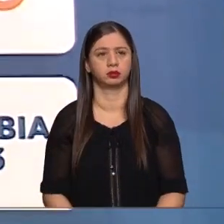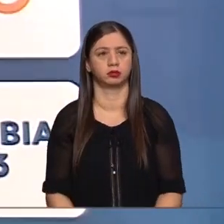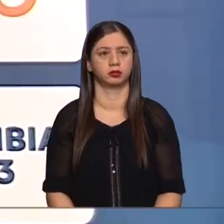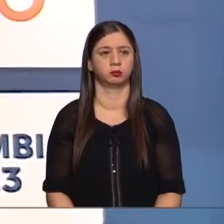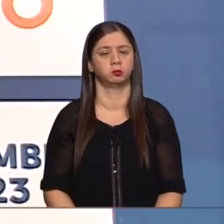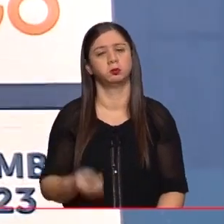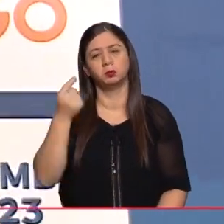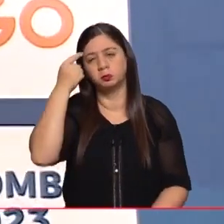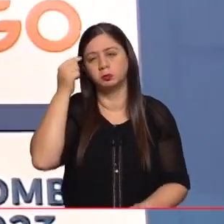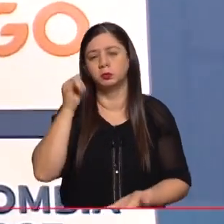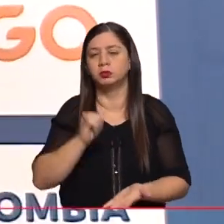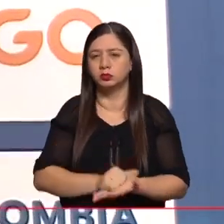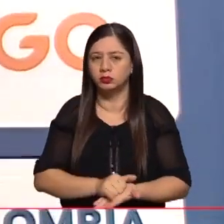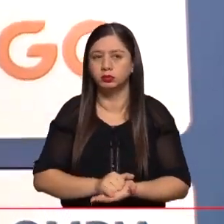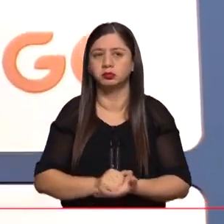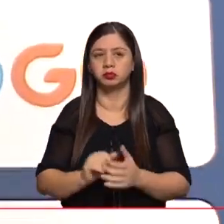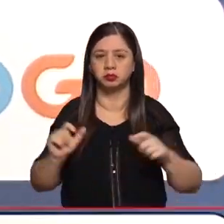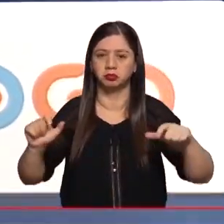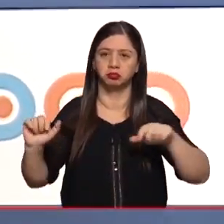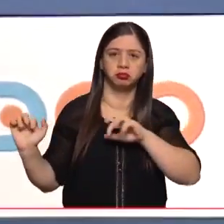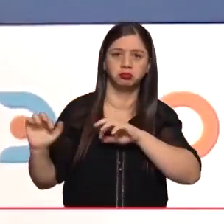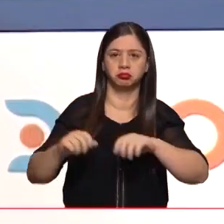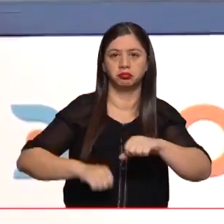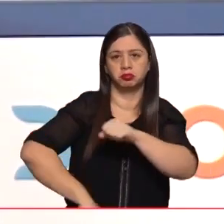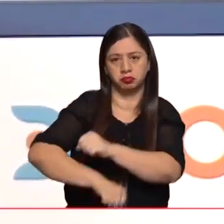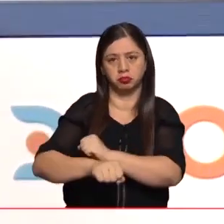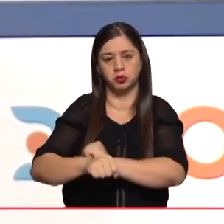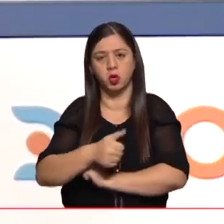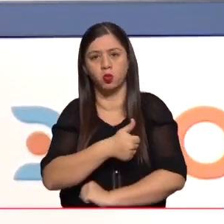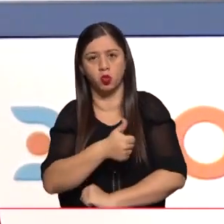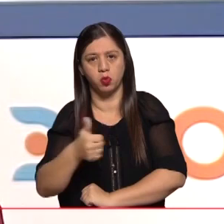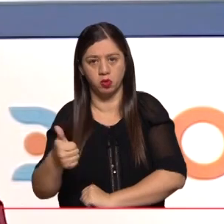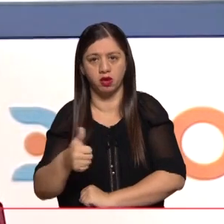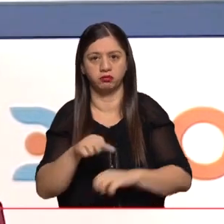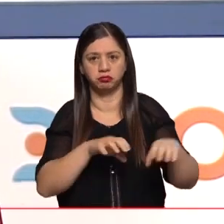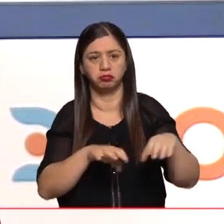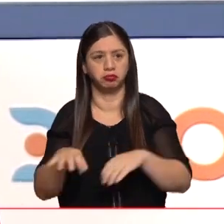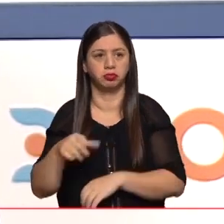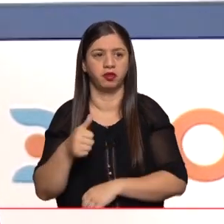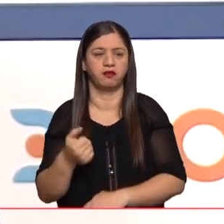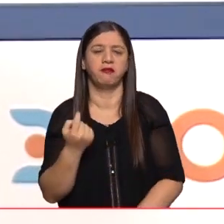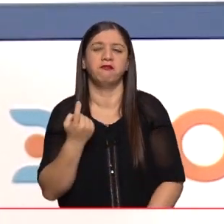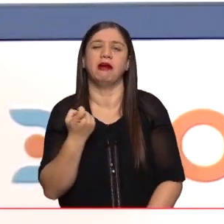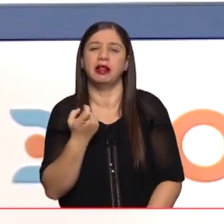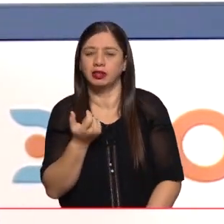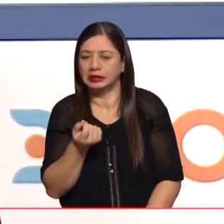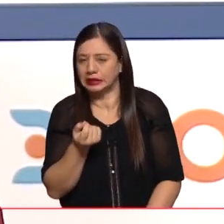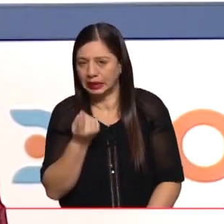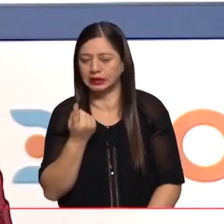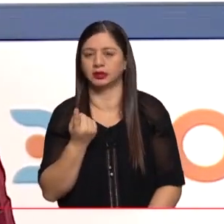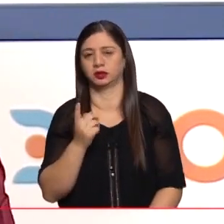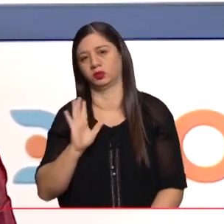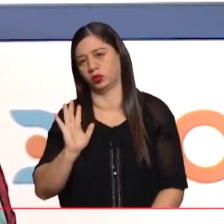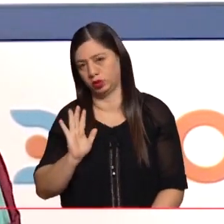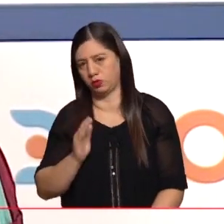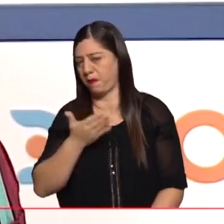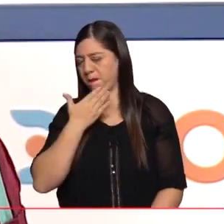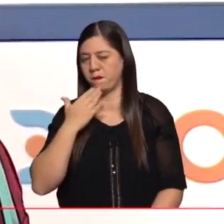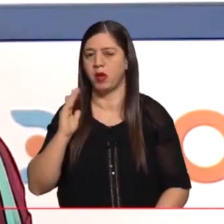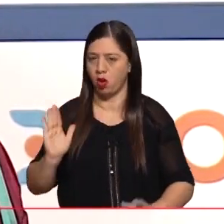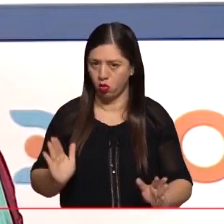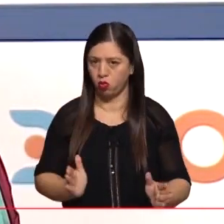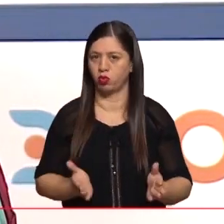que salimos a jugar muy bien, a competir muy bien. Nos faltó ese último toque. Y bueno, nada, a mejorar eso